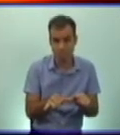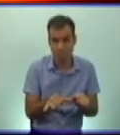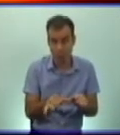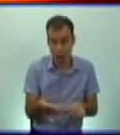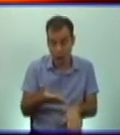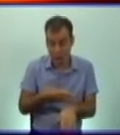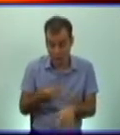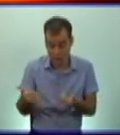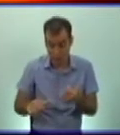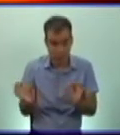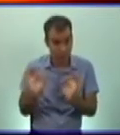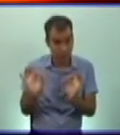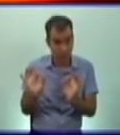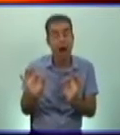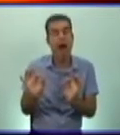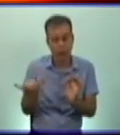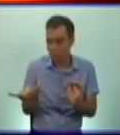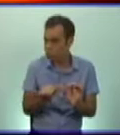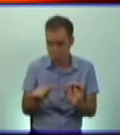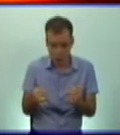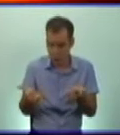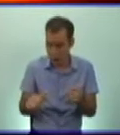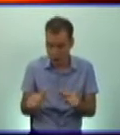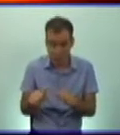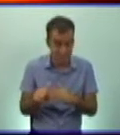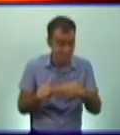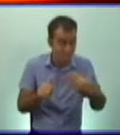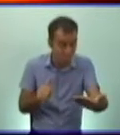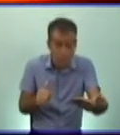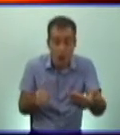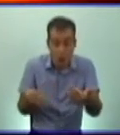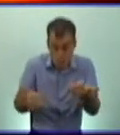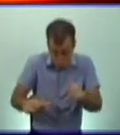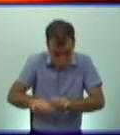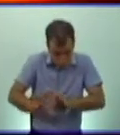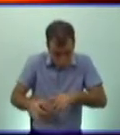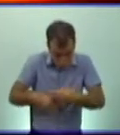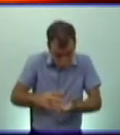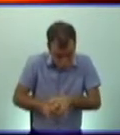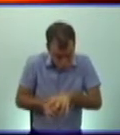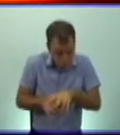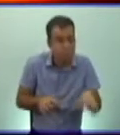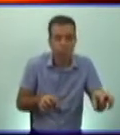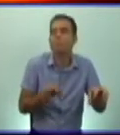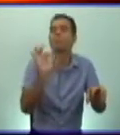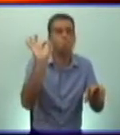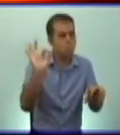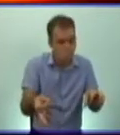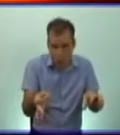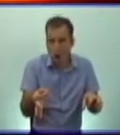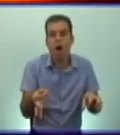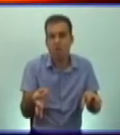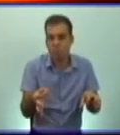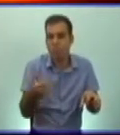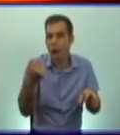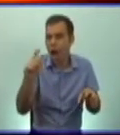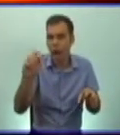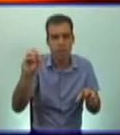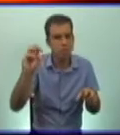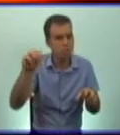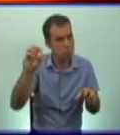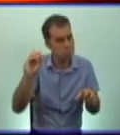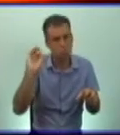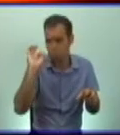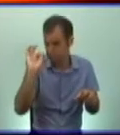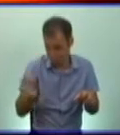de átomos de cada elemento presente en las sustancias es igual antes y después de la reacción. Por tanto, si nosotros vamos